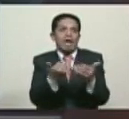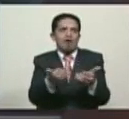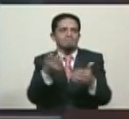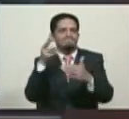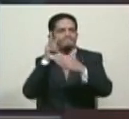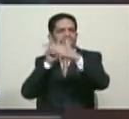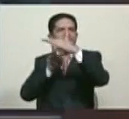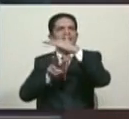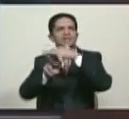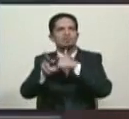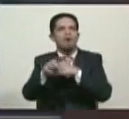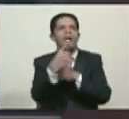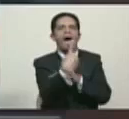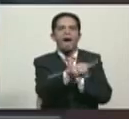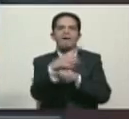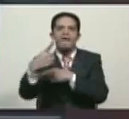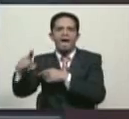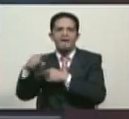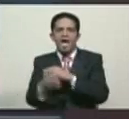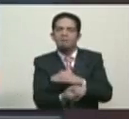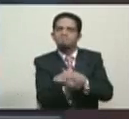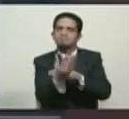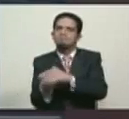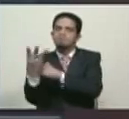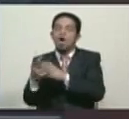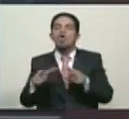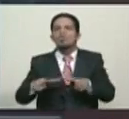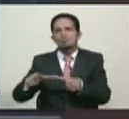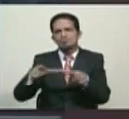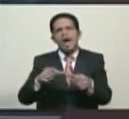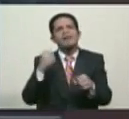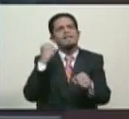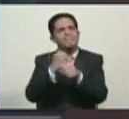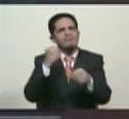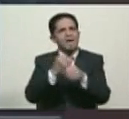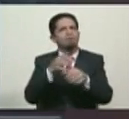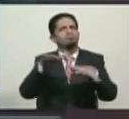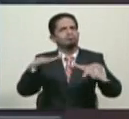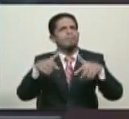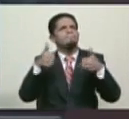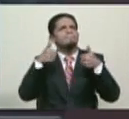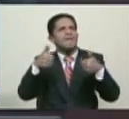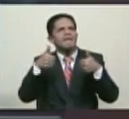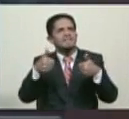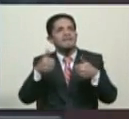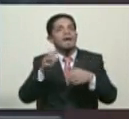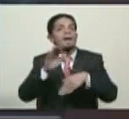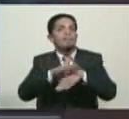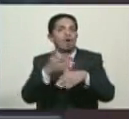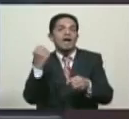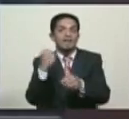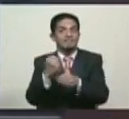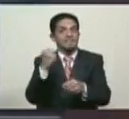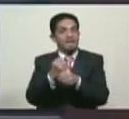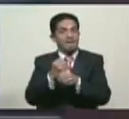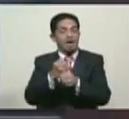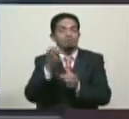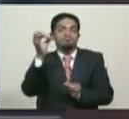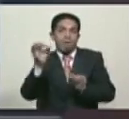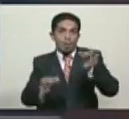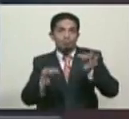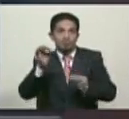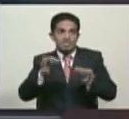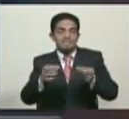que cuente con un medio ambiente de trabajo cónsono con la exigente y delicada labor que representa la